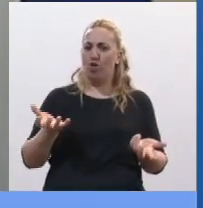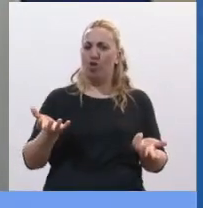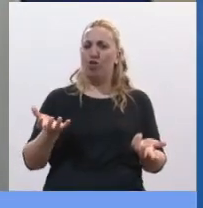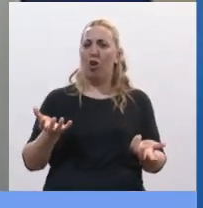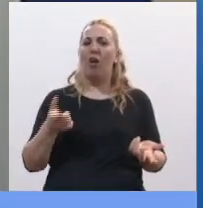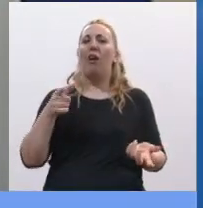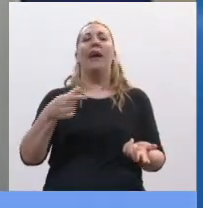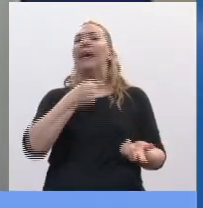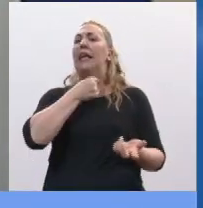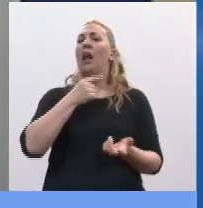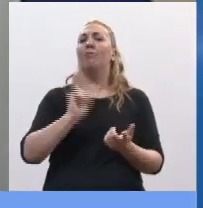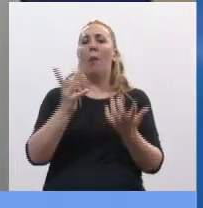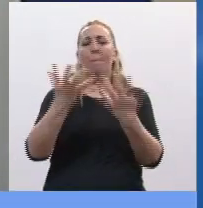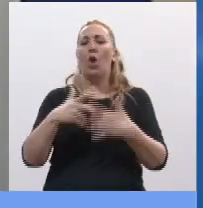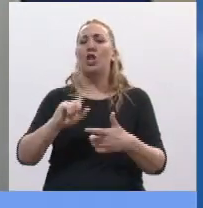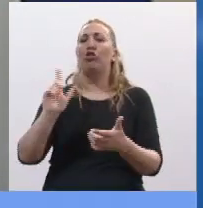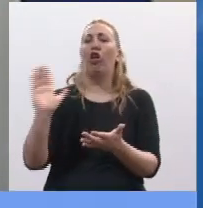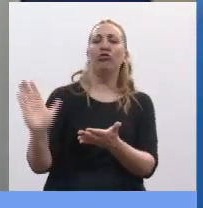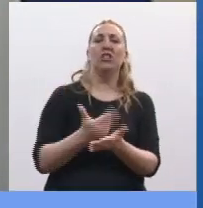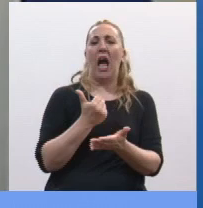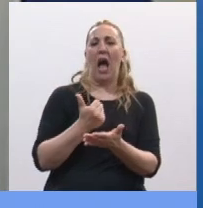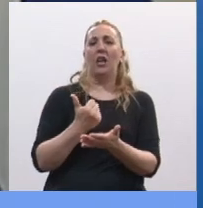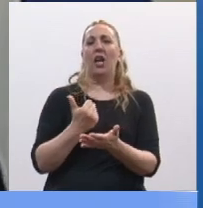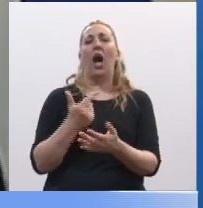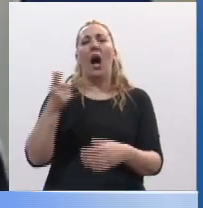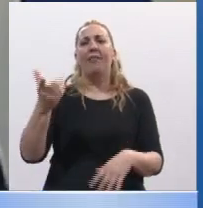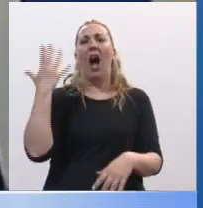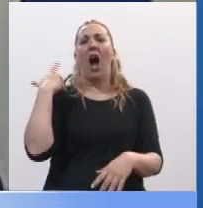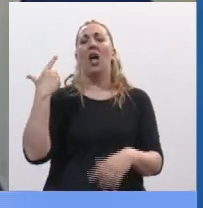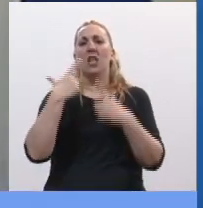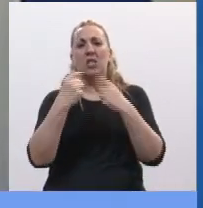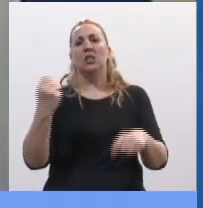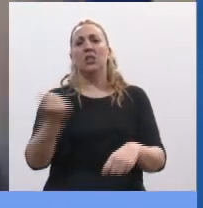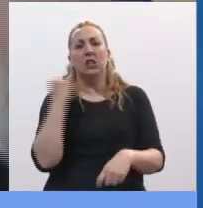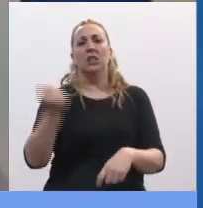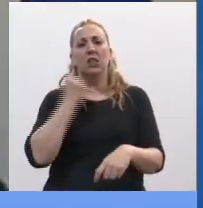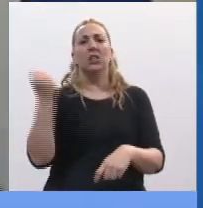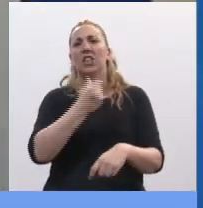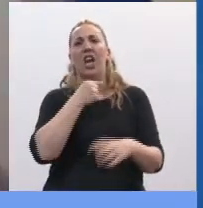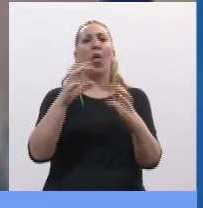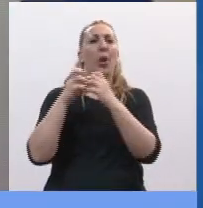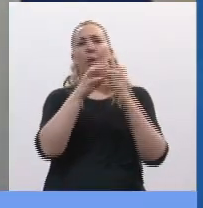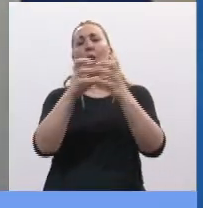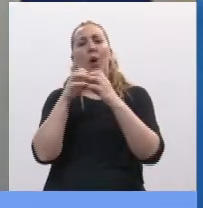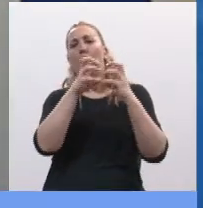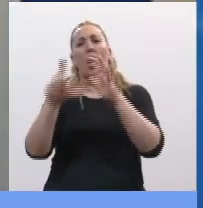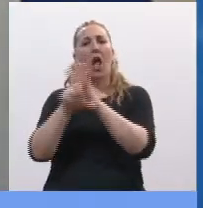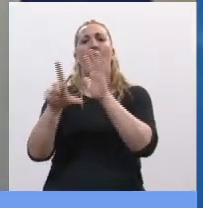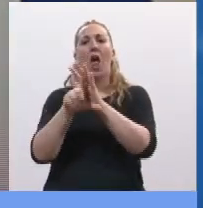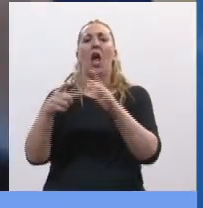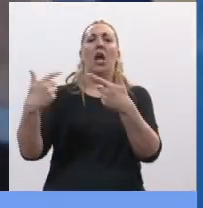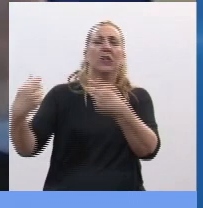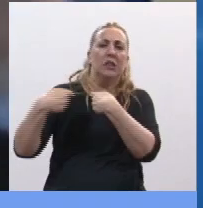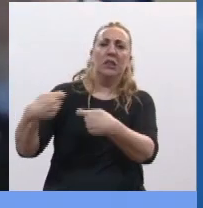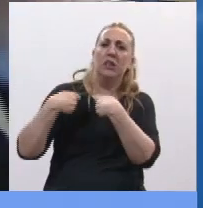idea de que retiramos el proyecto después de insistir y reclamar que debatamos la ley pidiéndonos amplitud,